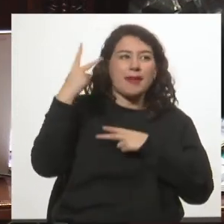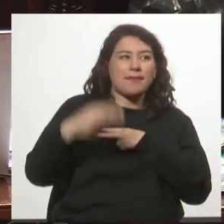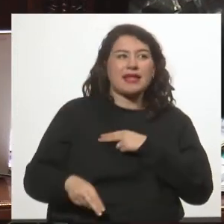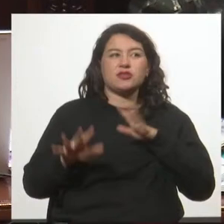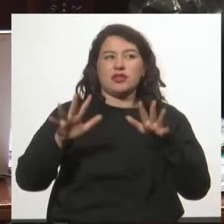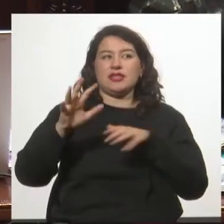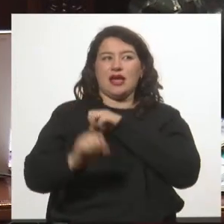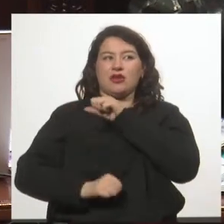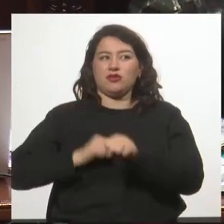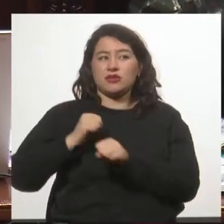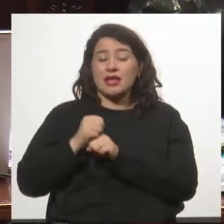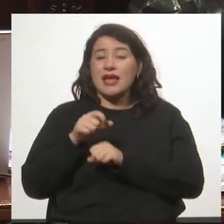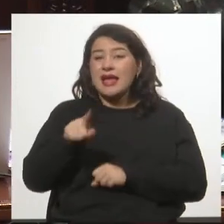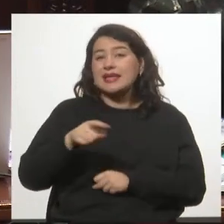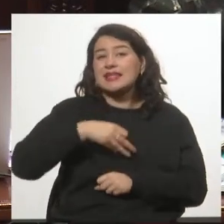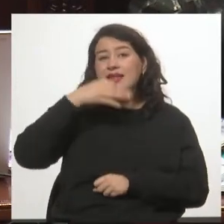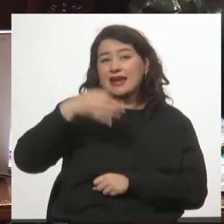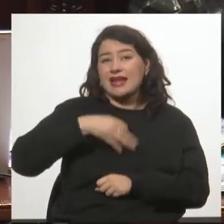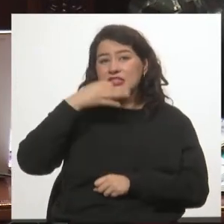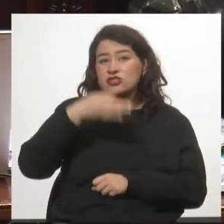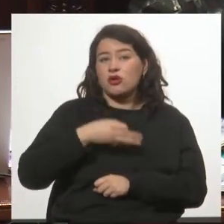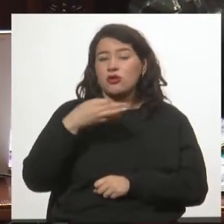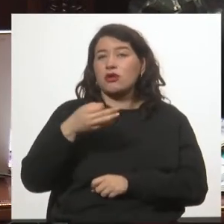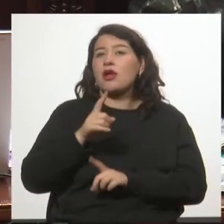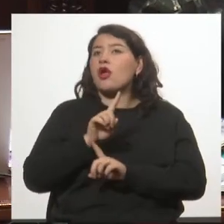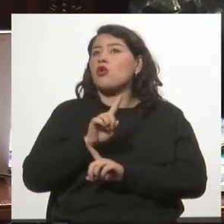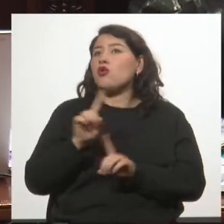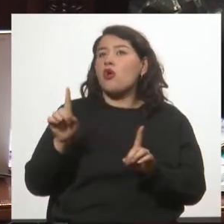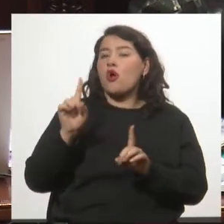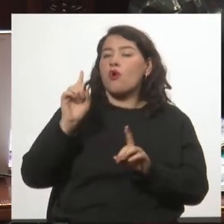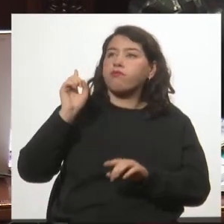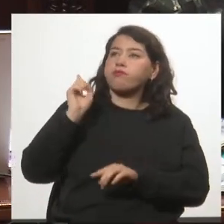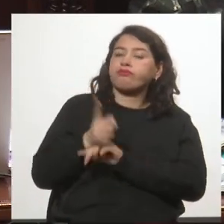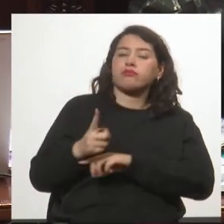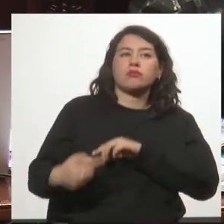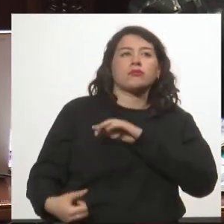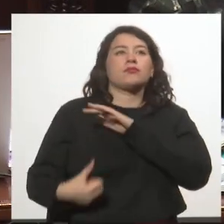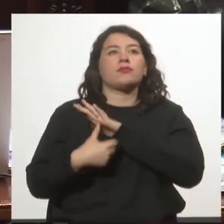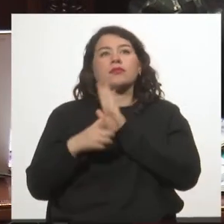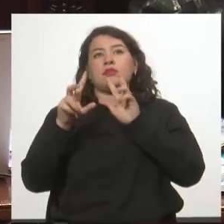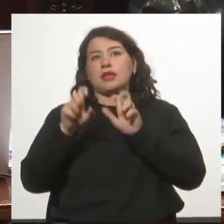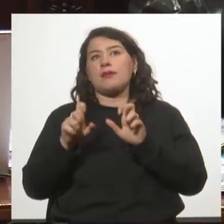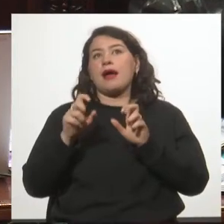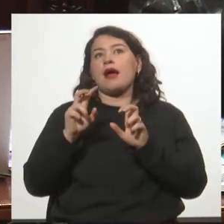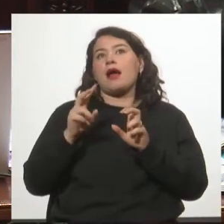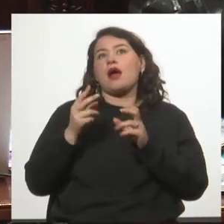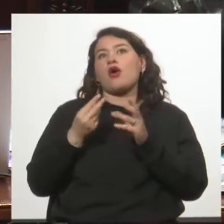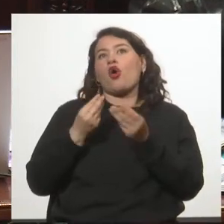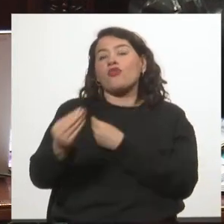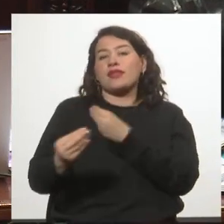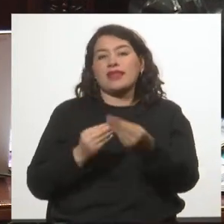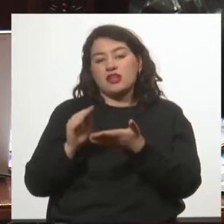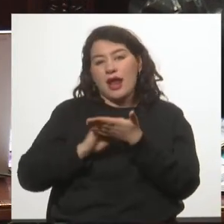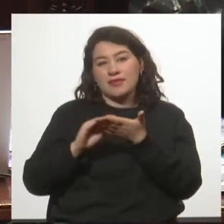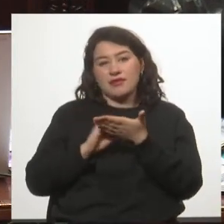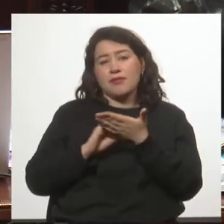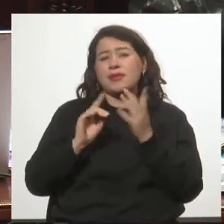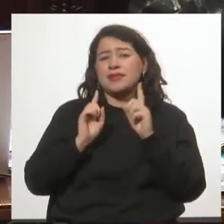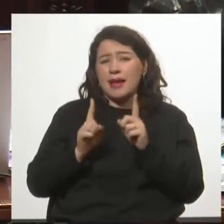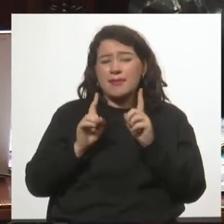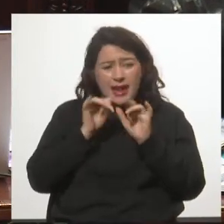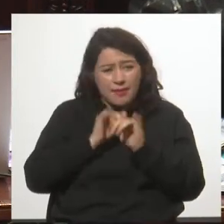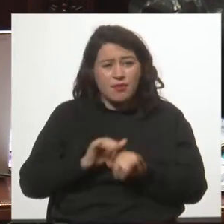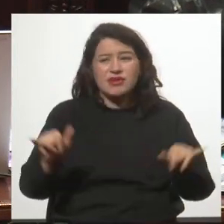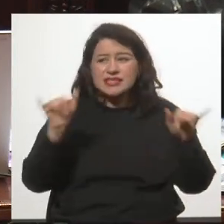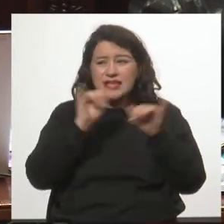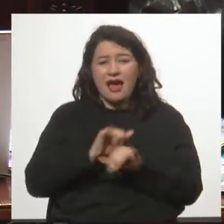años esta declaración implicó dejar de lado el principio rector en materia de contratación administrativa porque también la publicidad